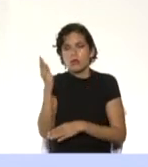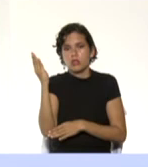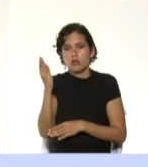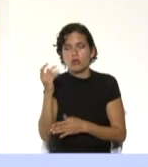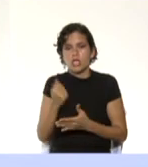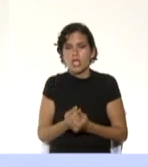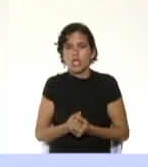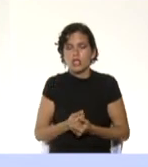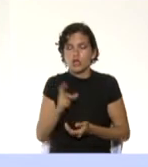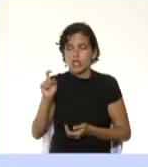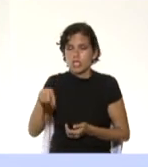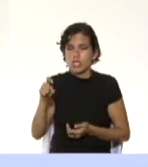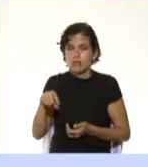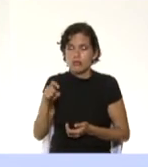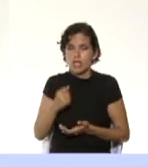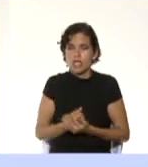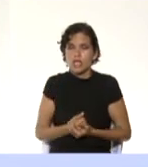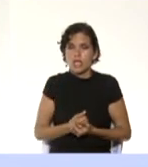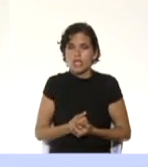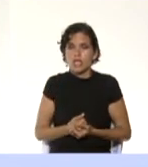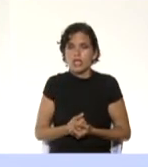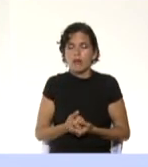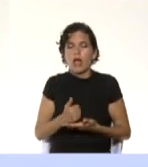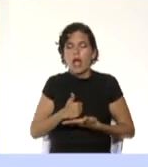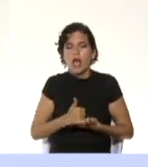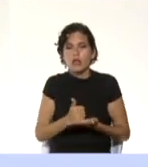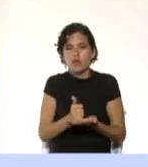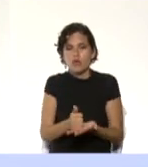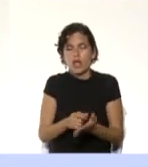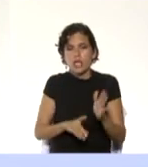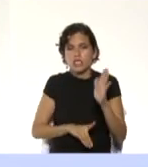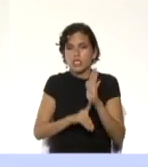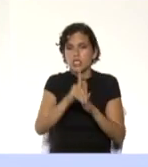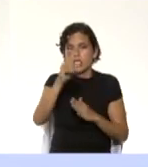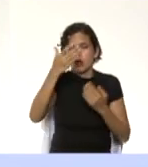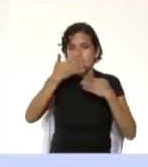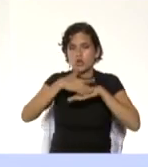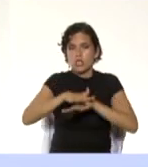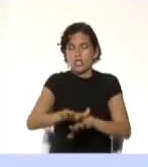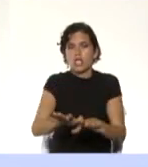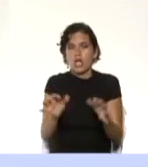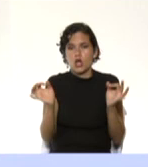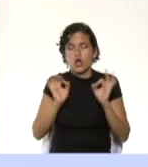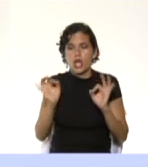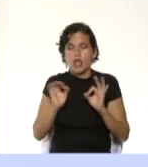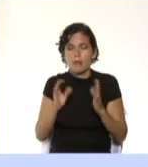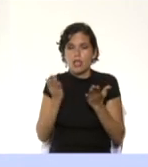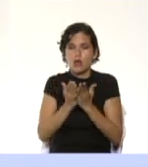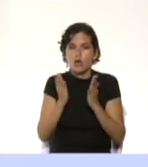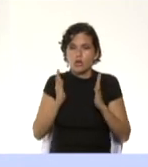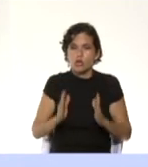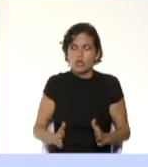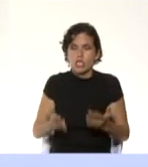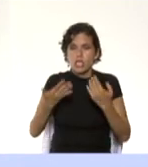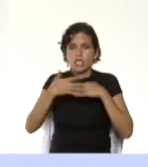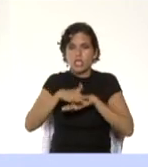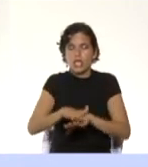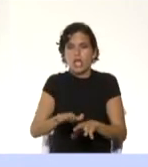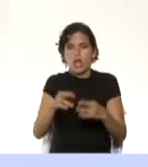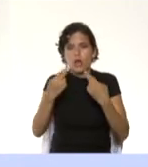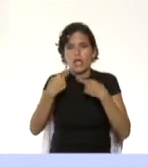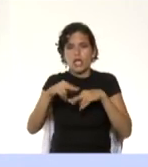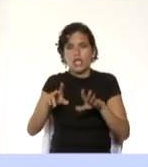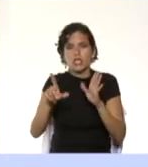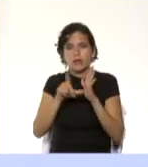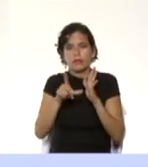son súper necesarias y que van a contribuir a ese desarrollo integral, no solamente de los estudiantes integrados en el nivel